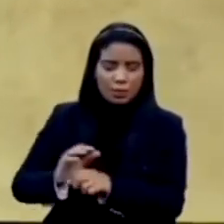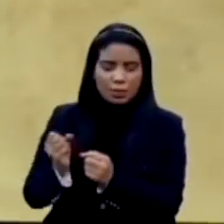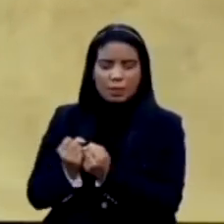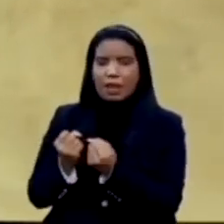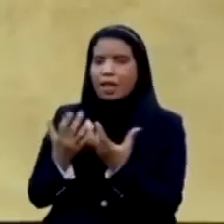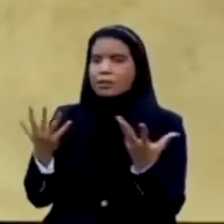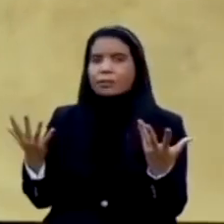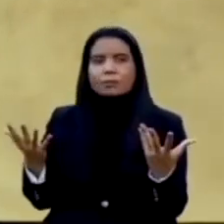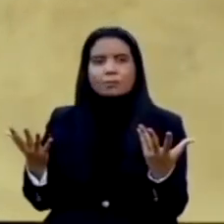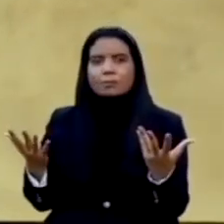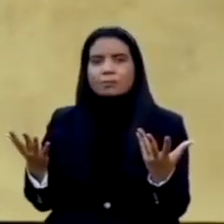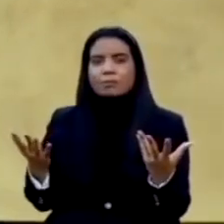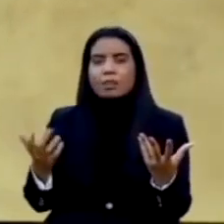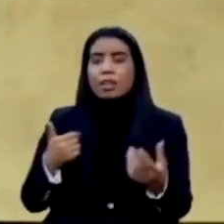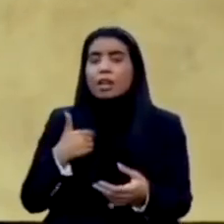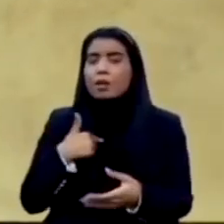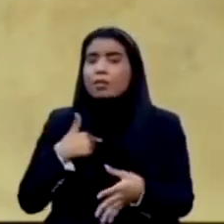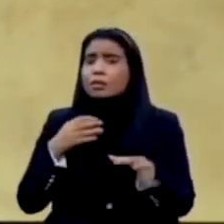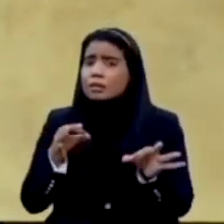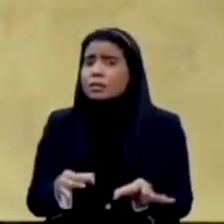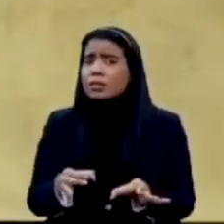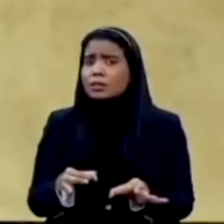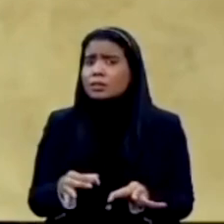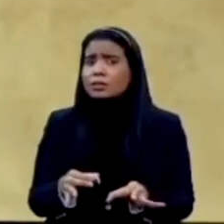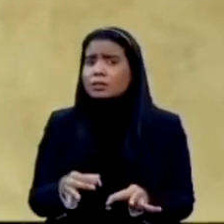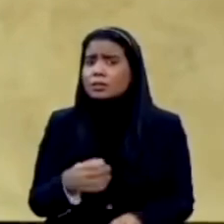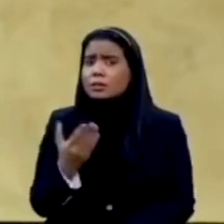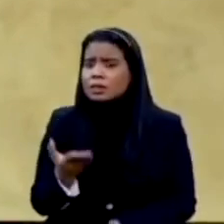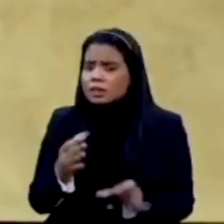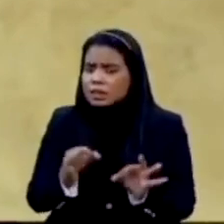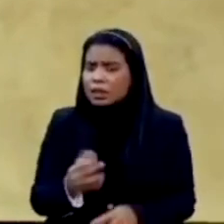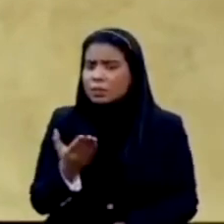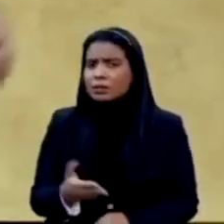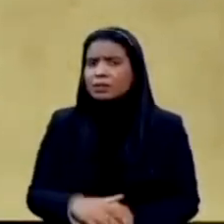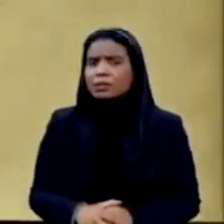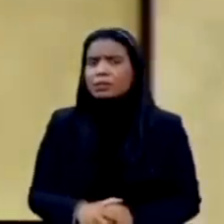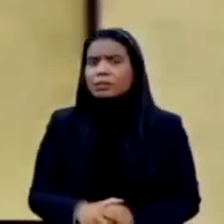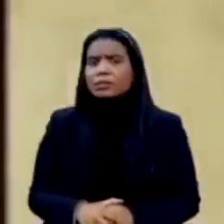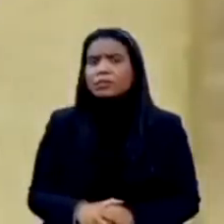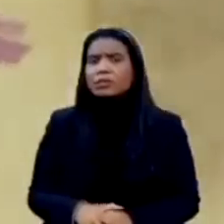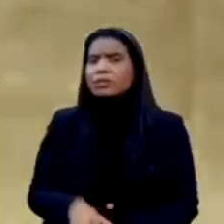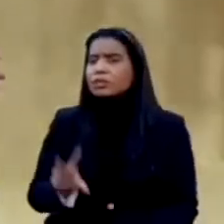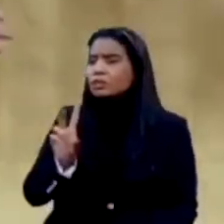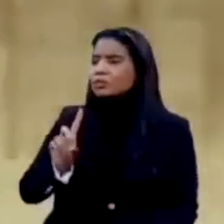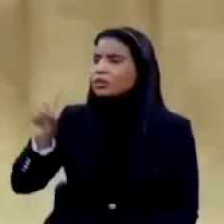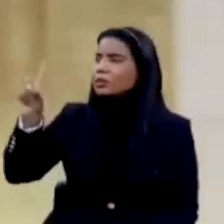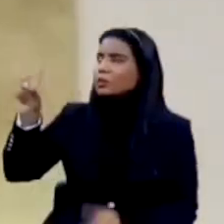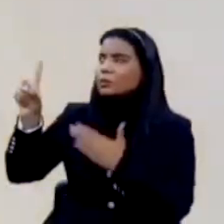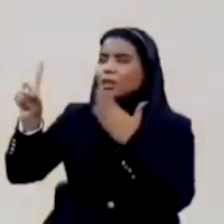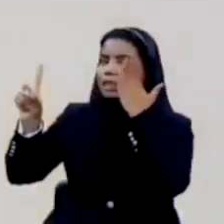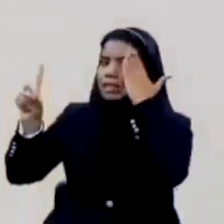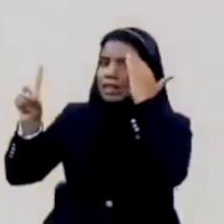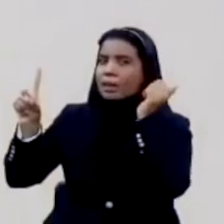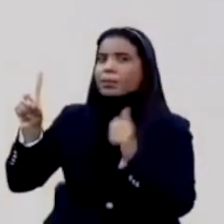yo voy a ser sincero para ustedes yo voy a ser verdadero con ustedes delante de dios dios es testigo